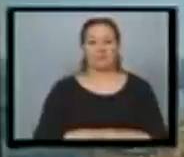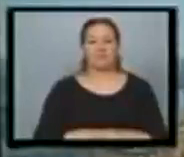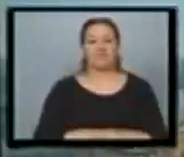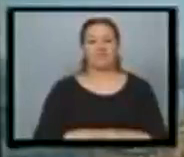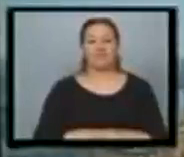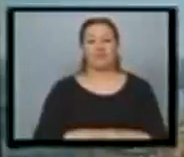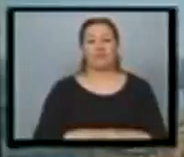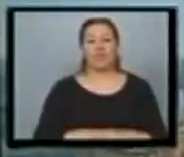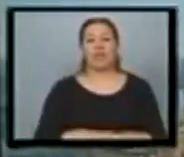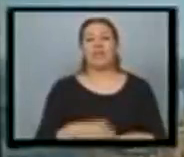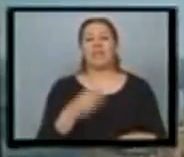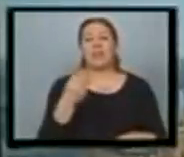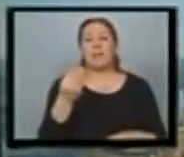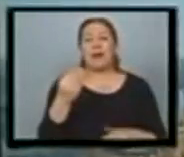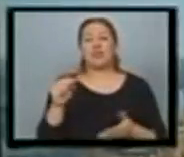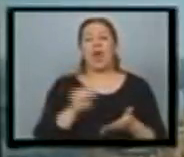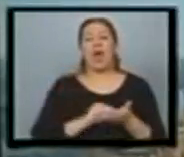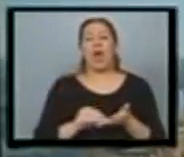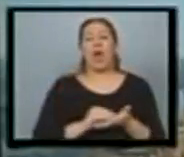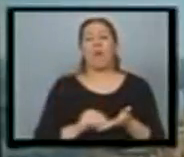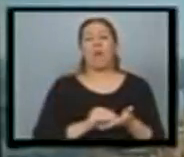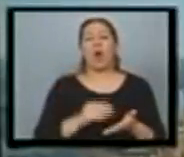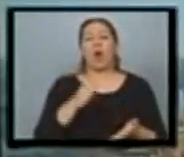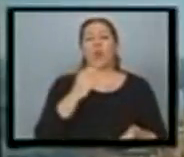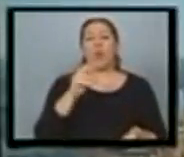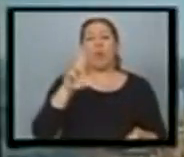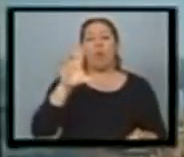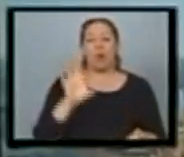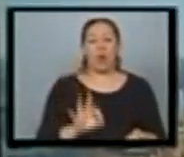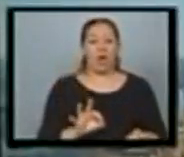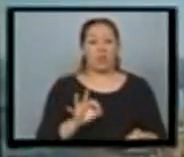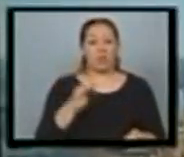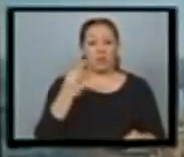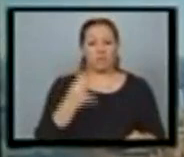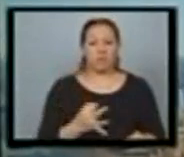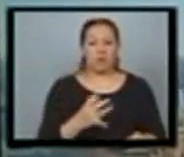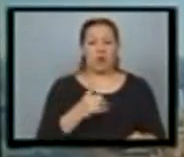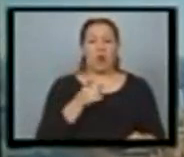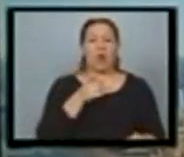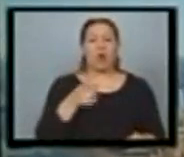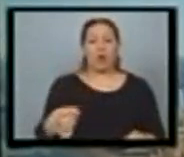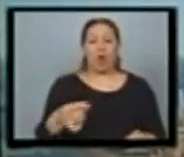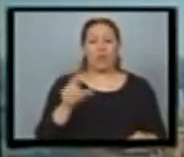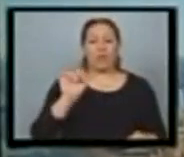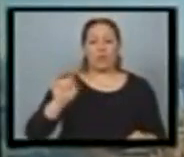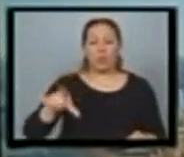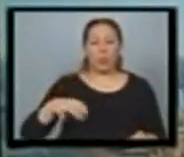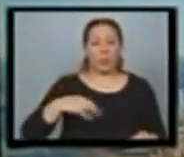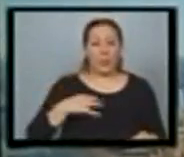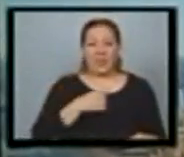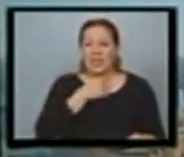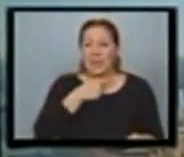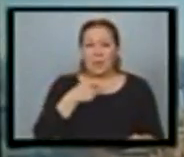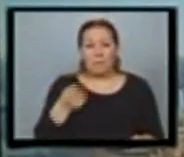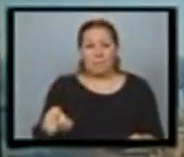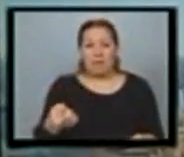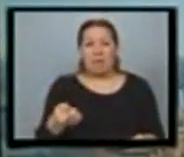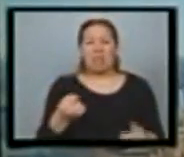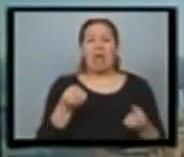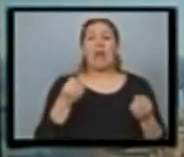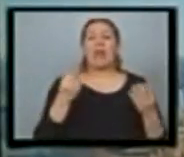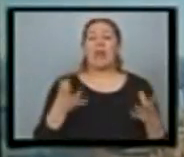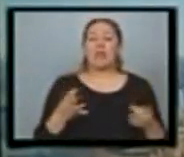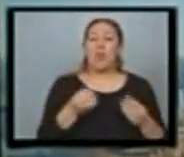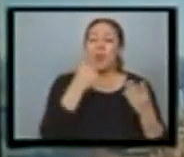¿Y qué es lo que pasó con el abogado Fernando Burlando? ¿Atentaron contra su vida o por lo menos intentaron? Dolores Cardonar, ¿qué tal? Muy buenos días.